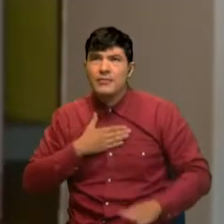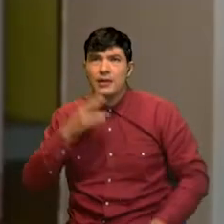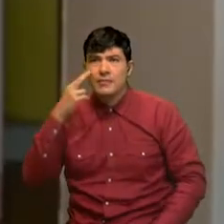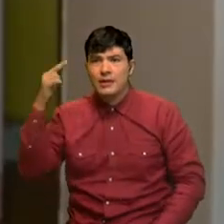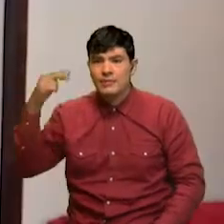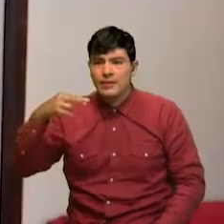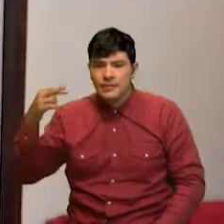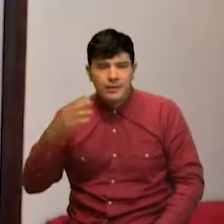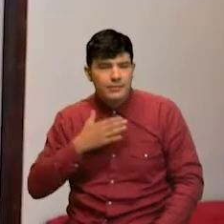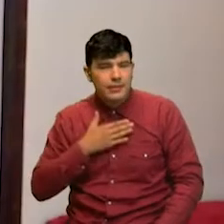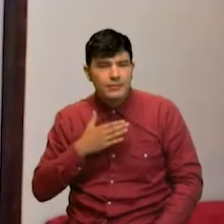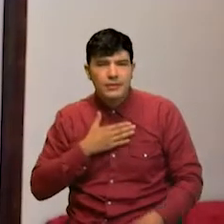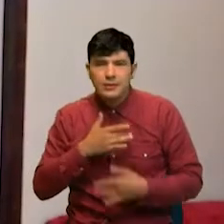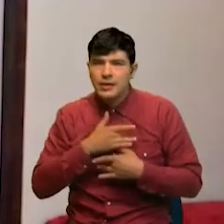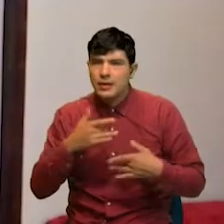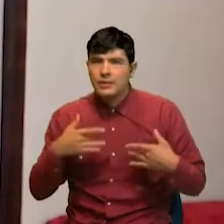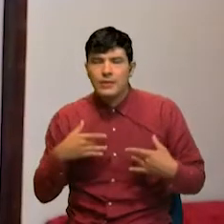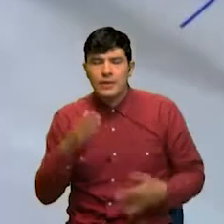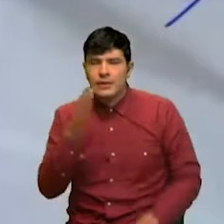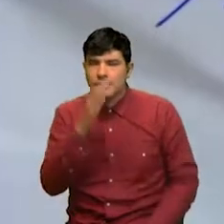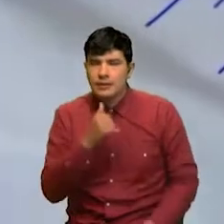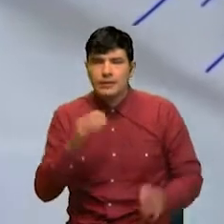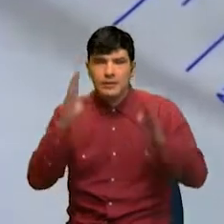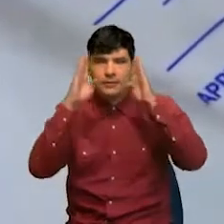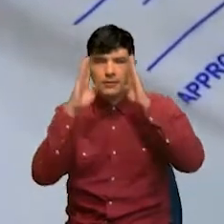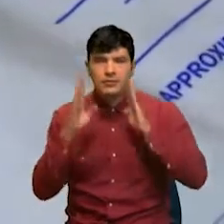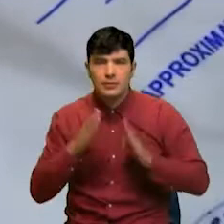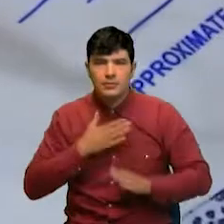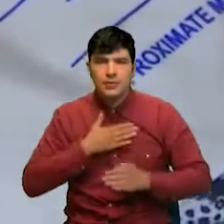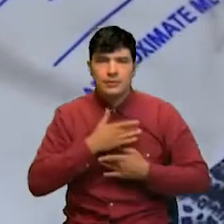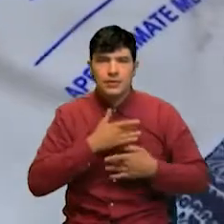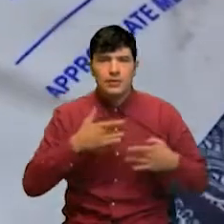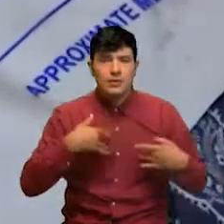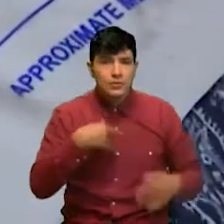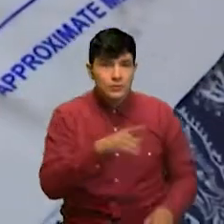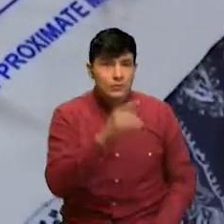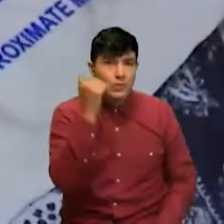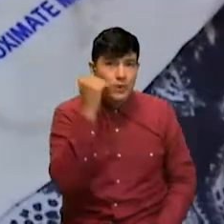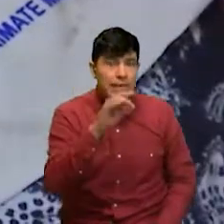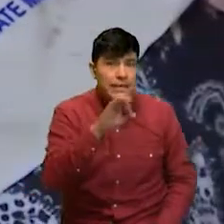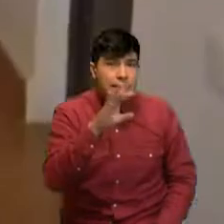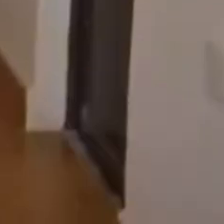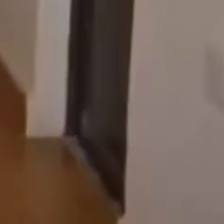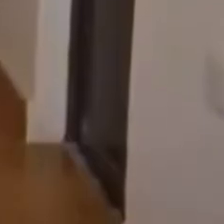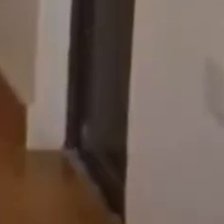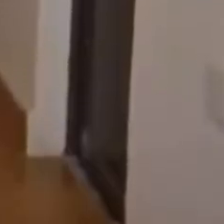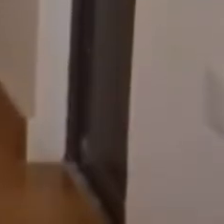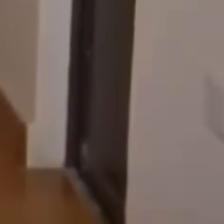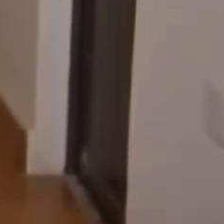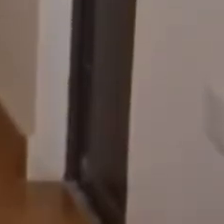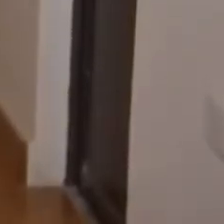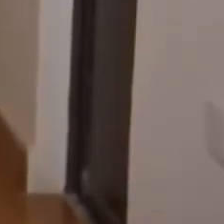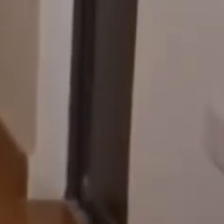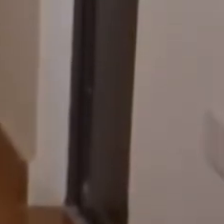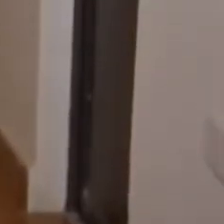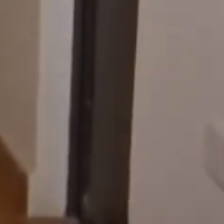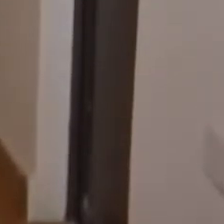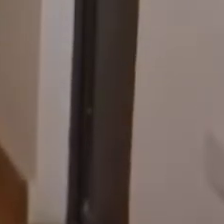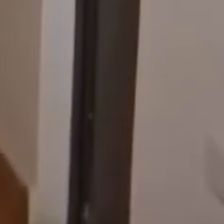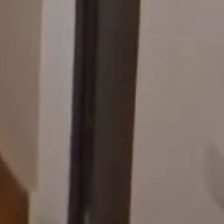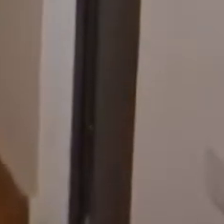estoy. No me atienden. Según ella, debe cambiarse la sonda cada 15 días y lleva más de un mes que no se la cambian.